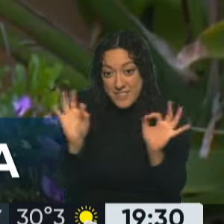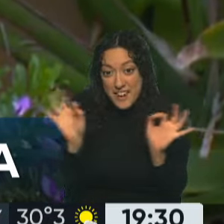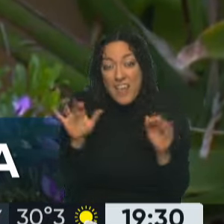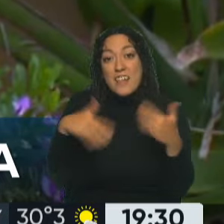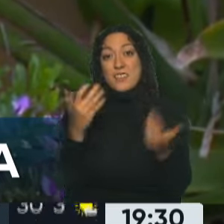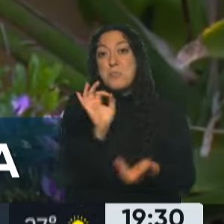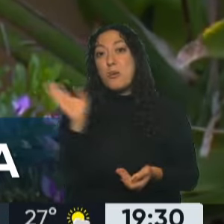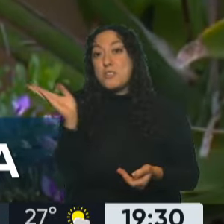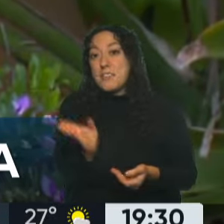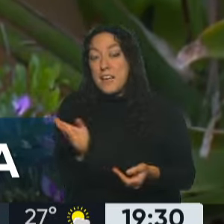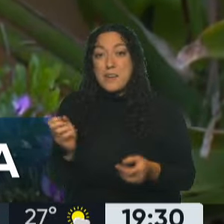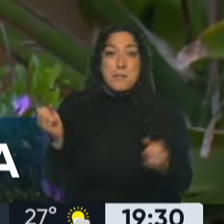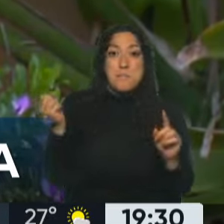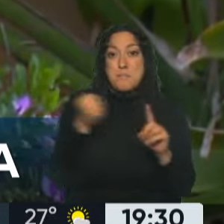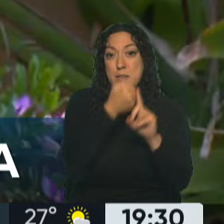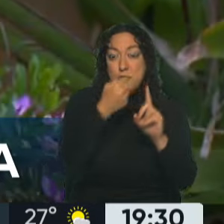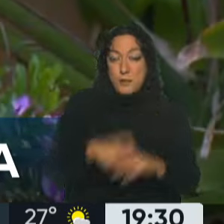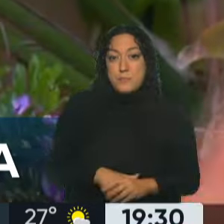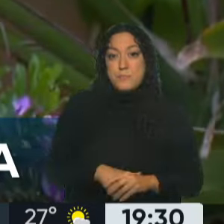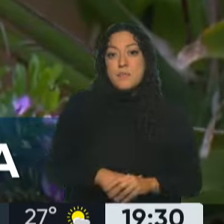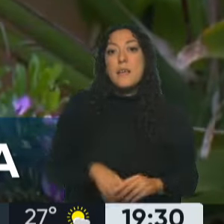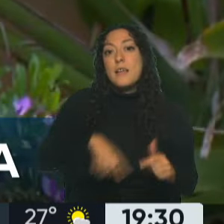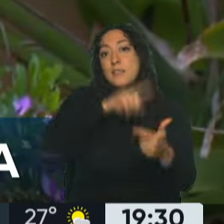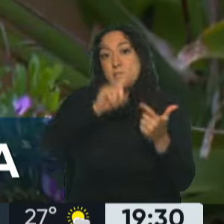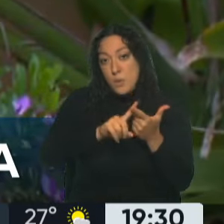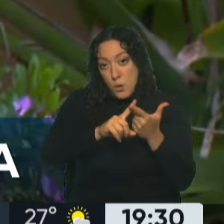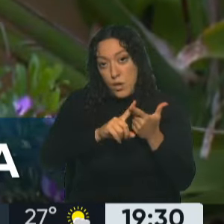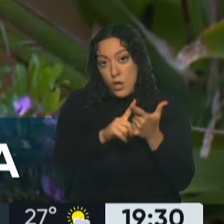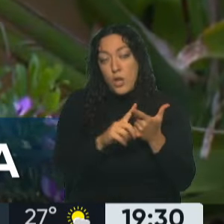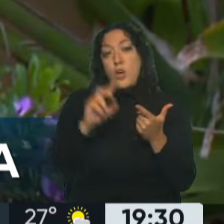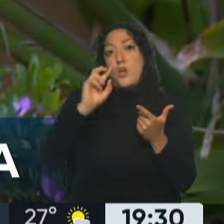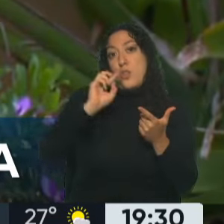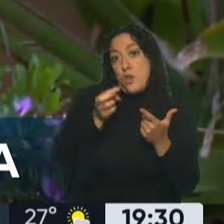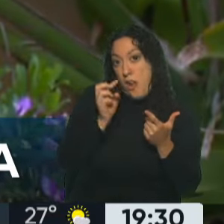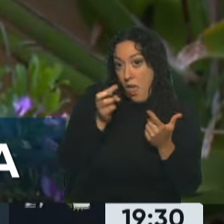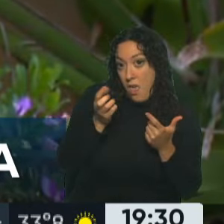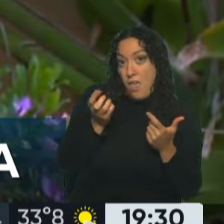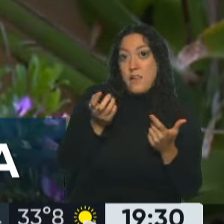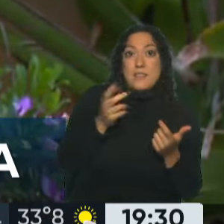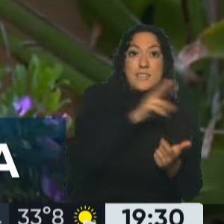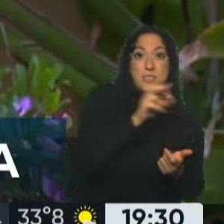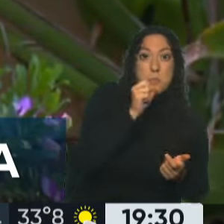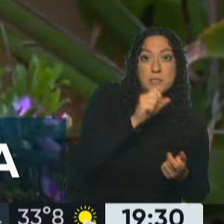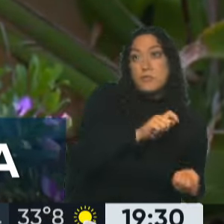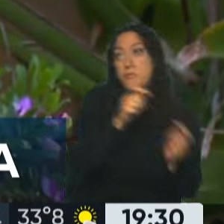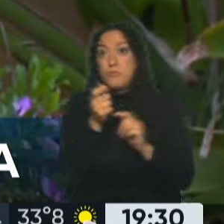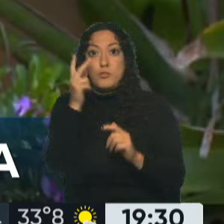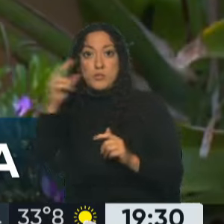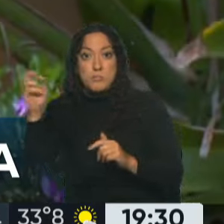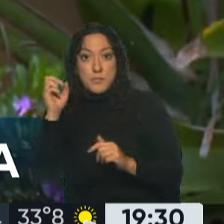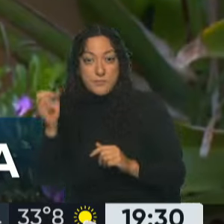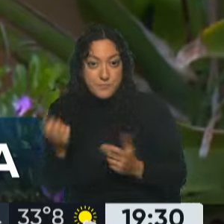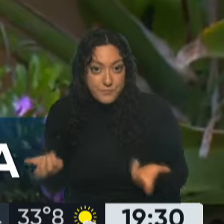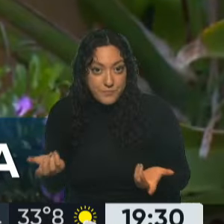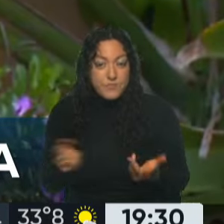porcentaje. Segundo porcentaje va a ser la dolarización, de 300 a 800. Tercer aumento, la quita